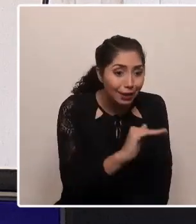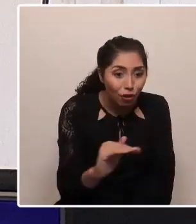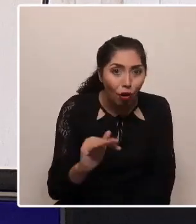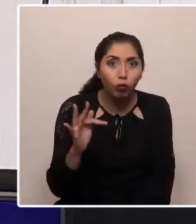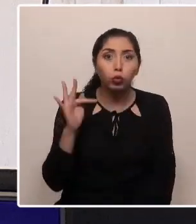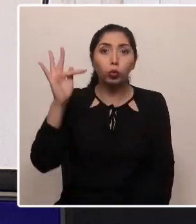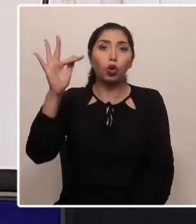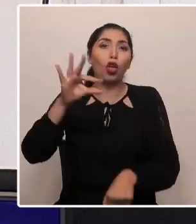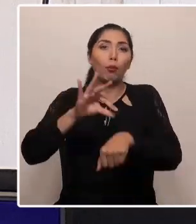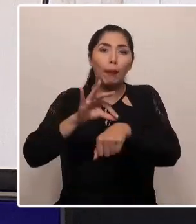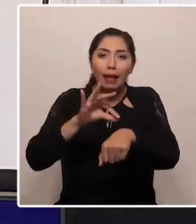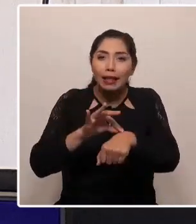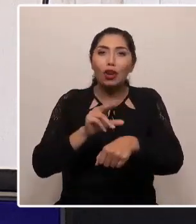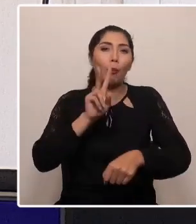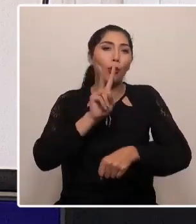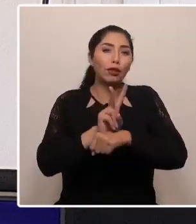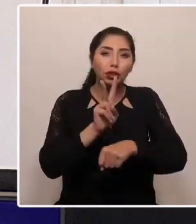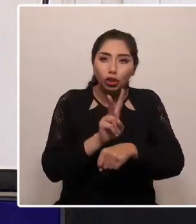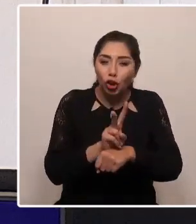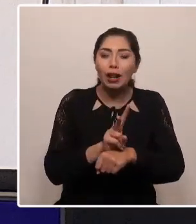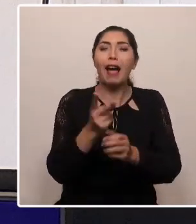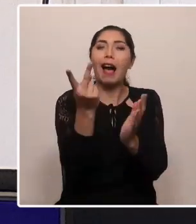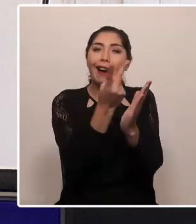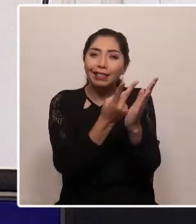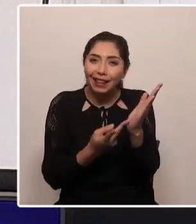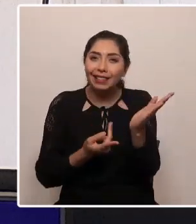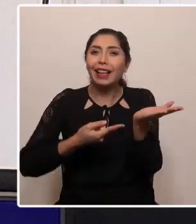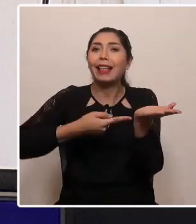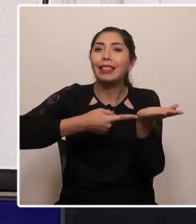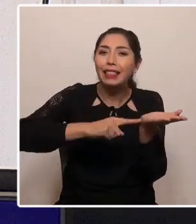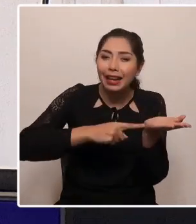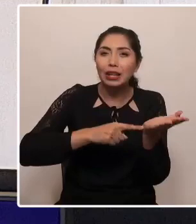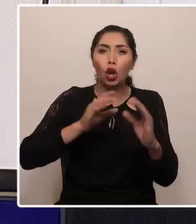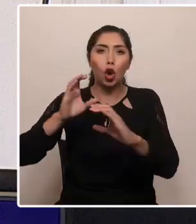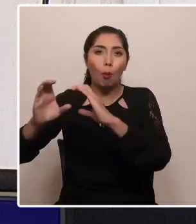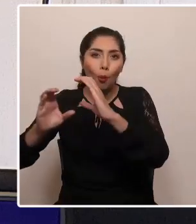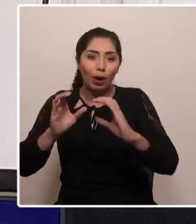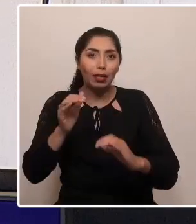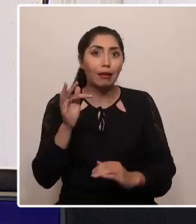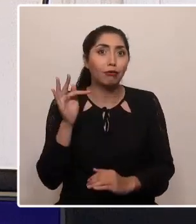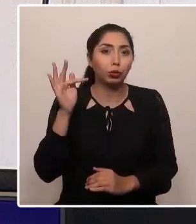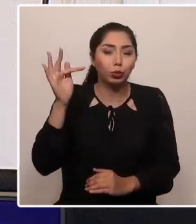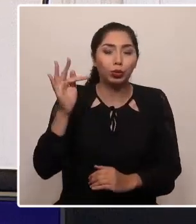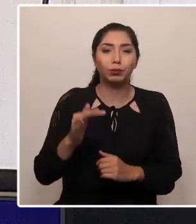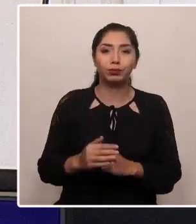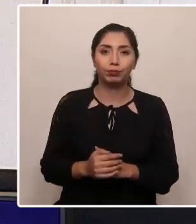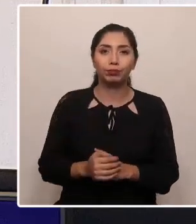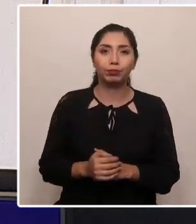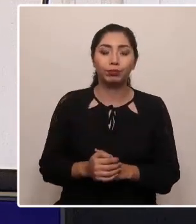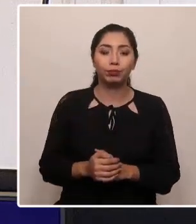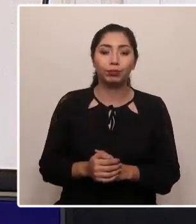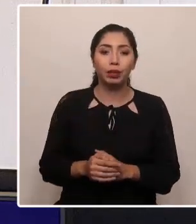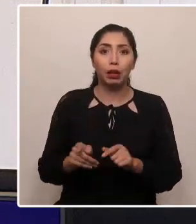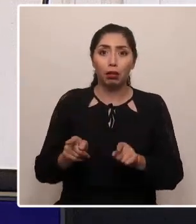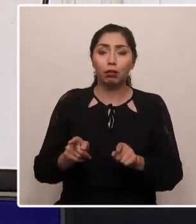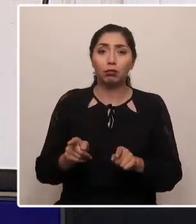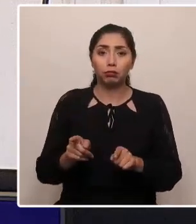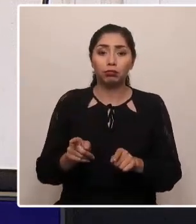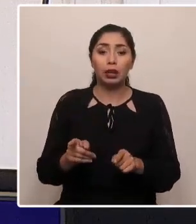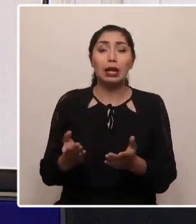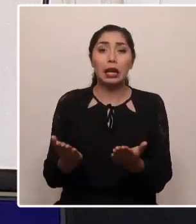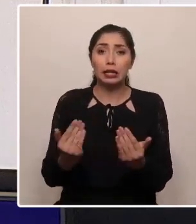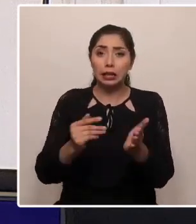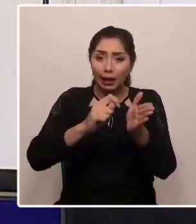médicos, artistas, técnicos, comunicadores del futuro. Es un deber y derecho que merece especial reconocimiento y atención